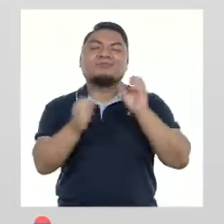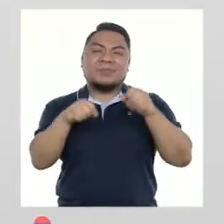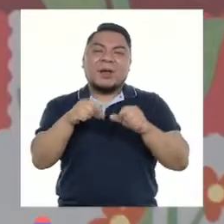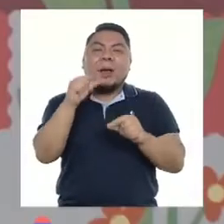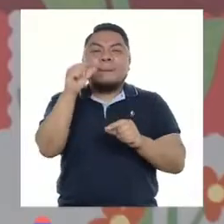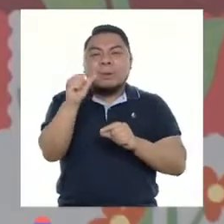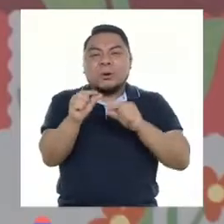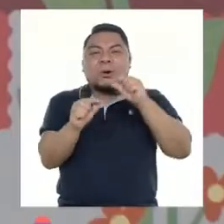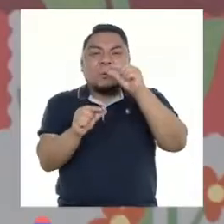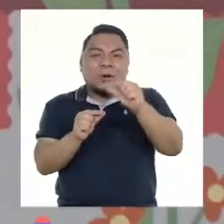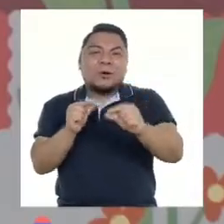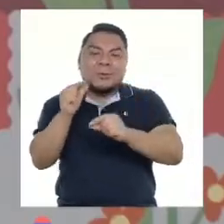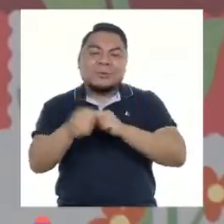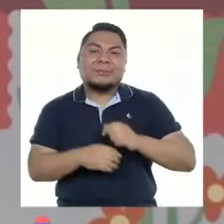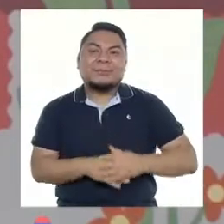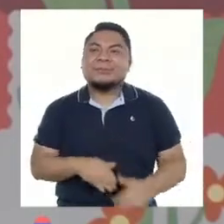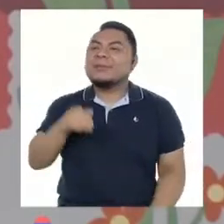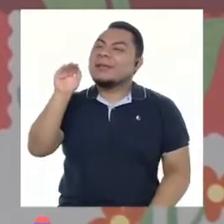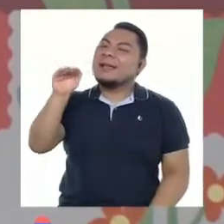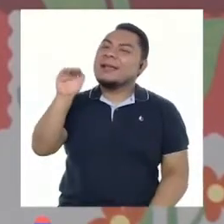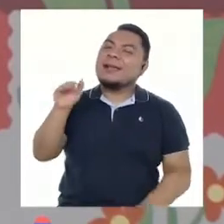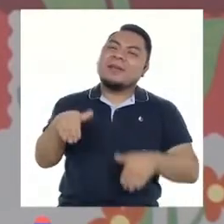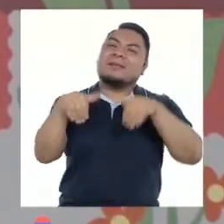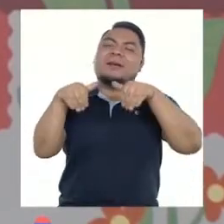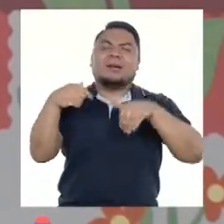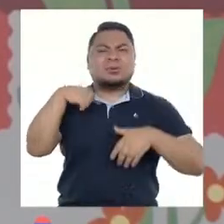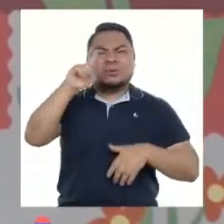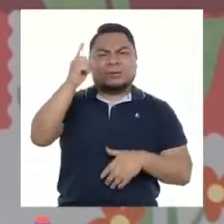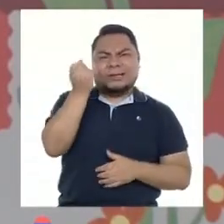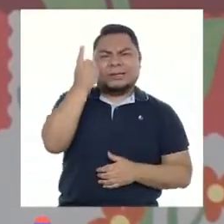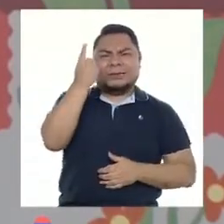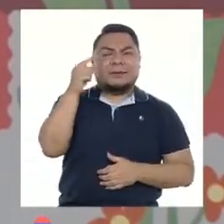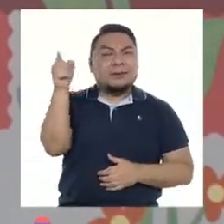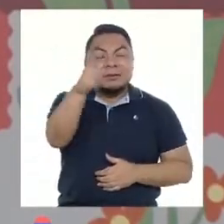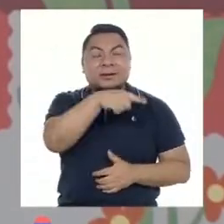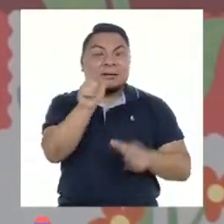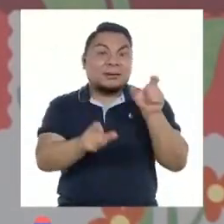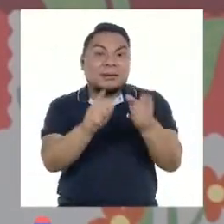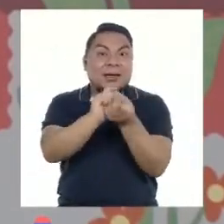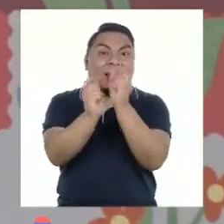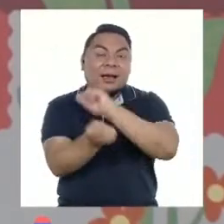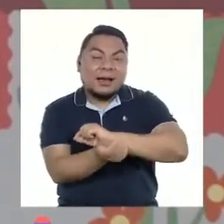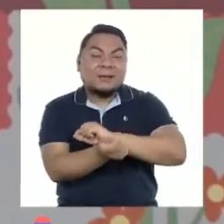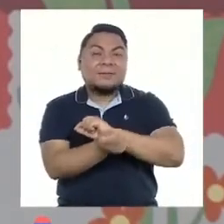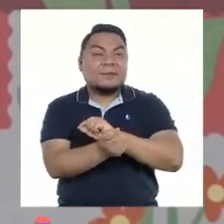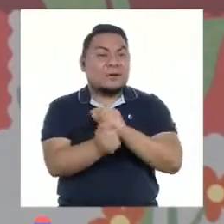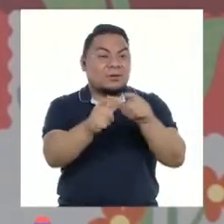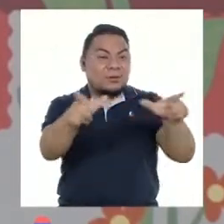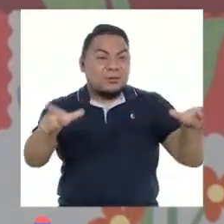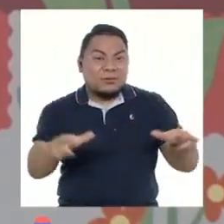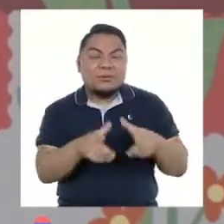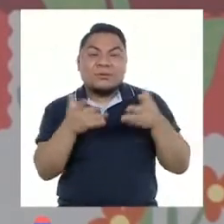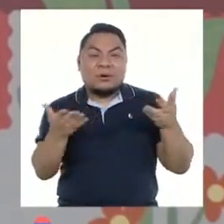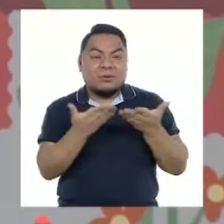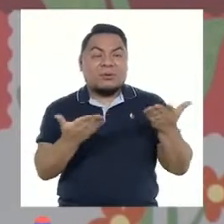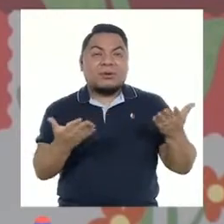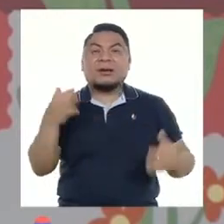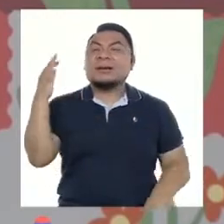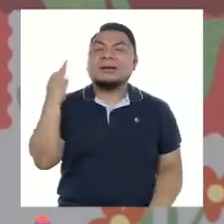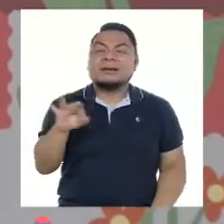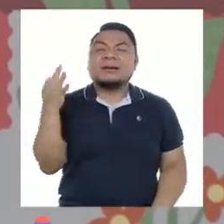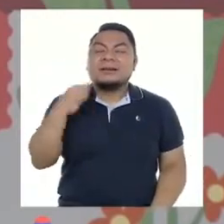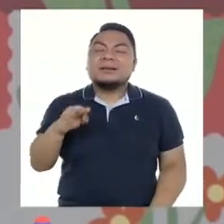poco. Pero Fátima, no entiendo. Si la gente cambia sus hábitos despacio, entonces siempre van a